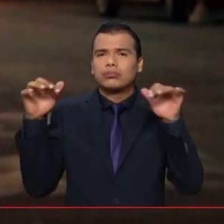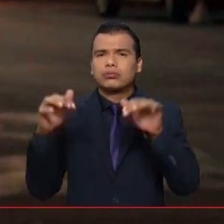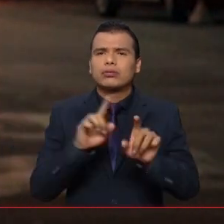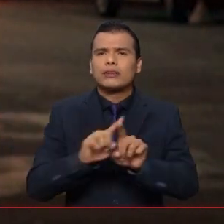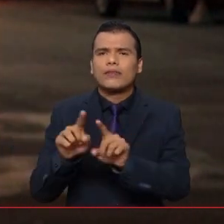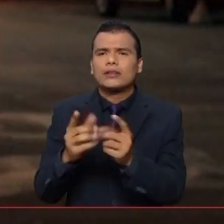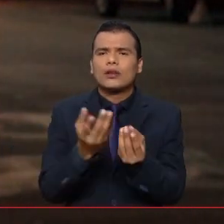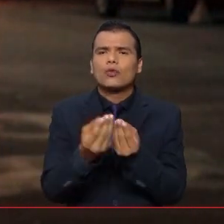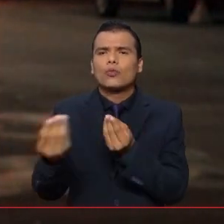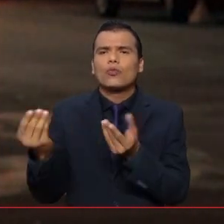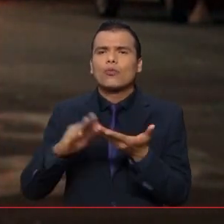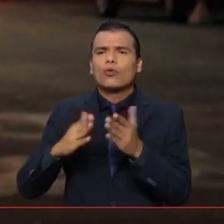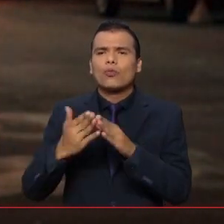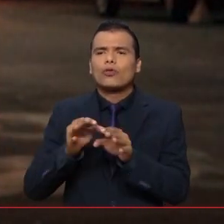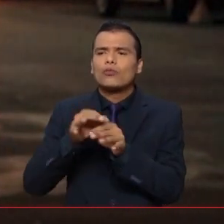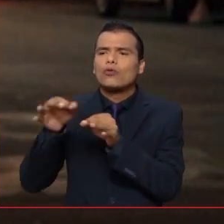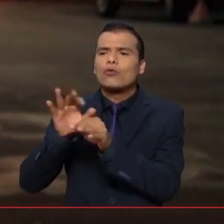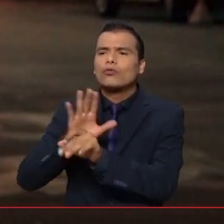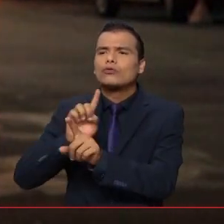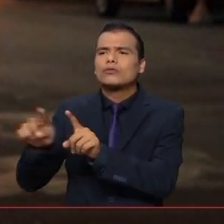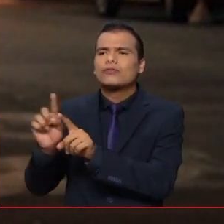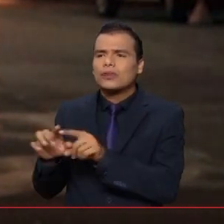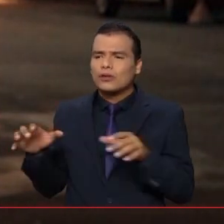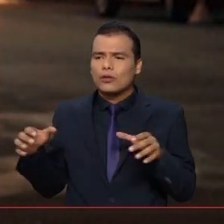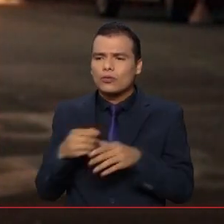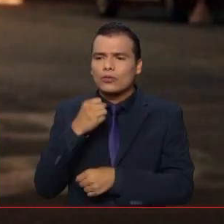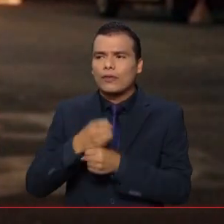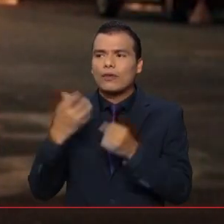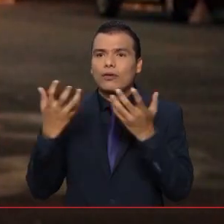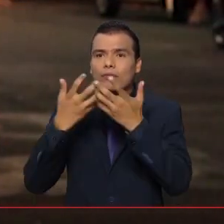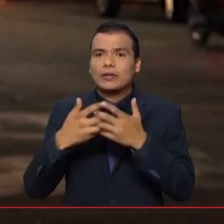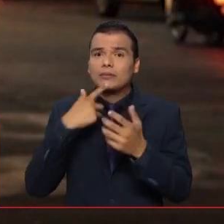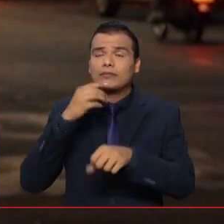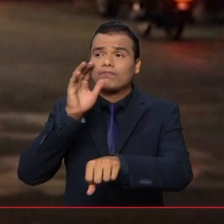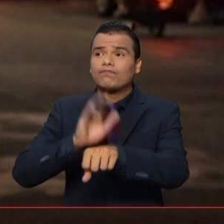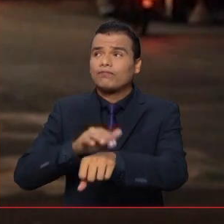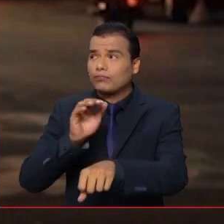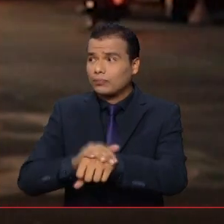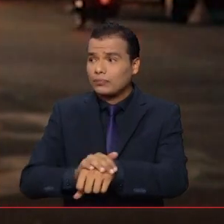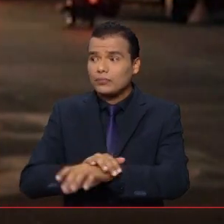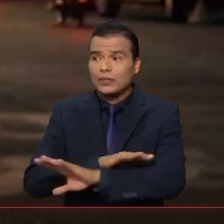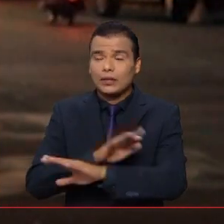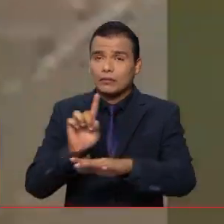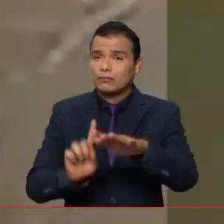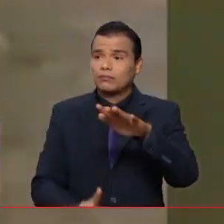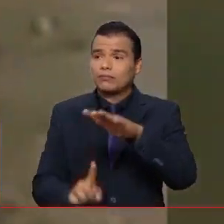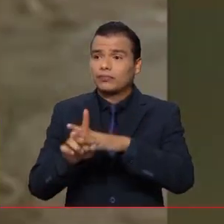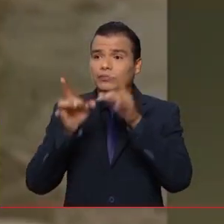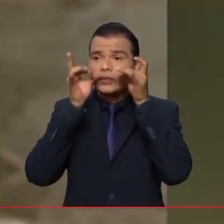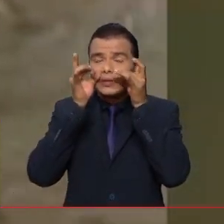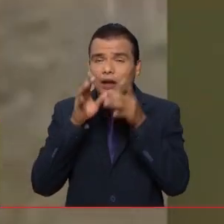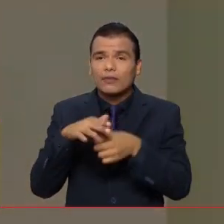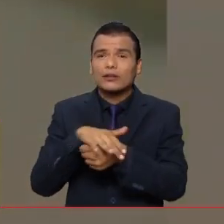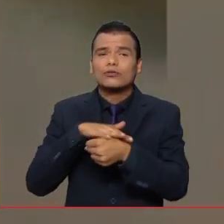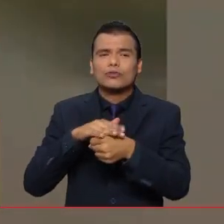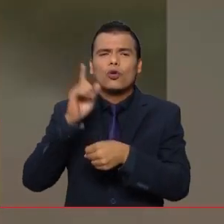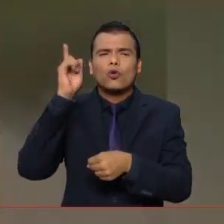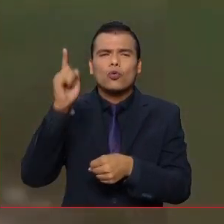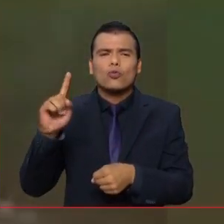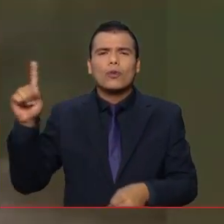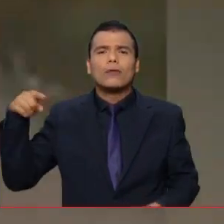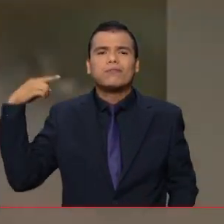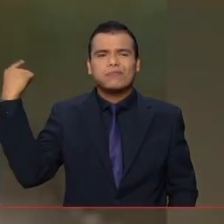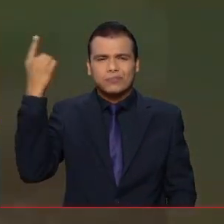del municipio de Padilla y asociados a la industria de la caña denunciaron también la grave situación por las confrontaciones con comunidades